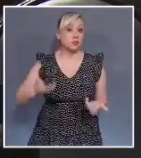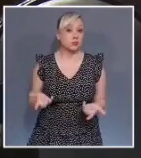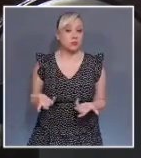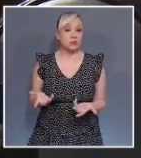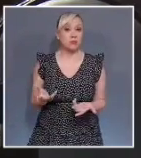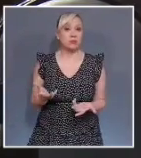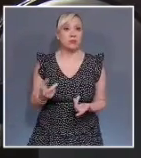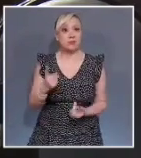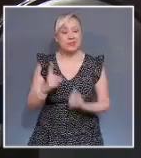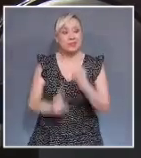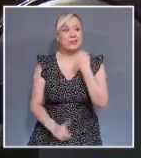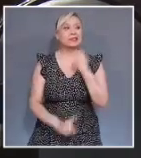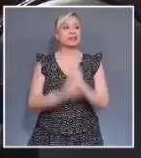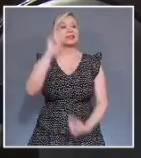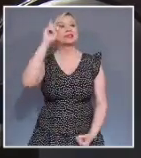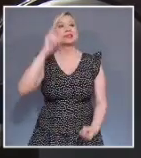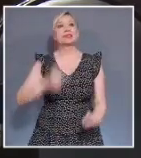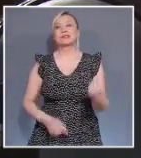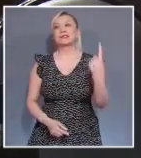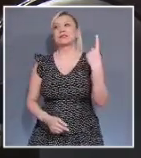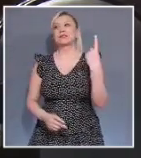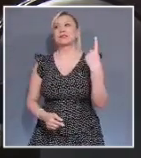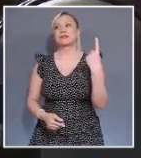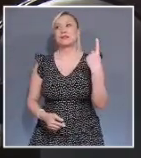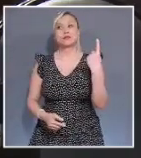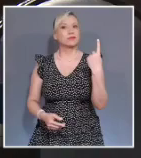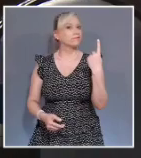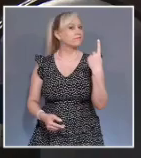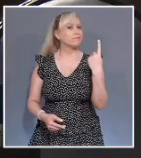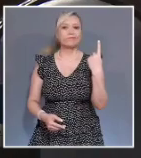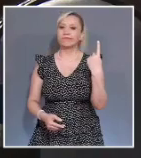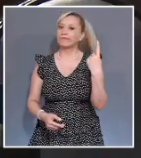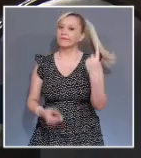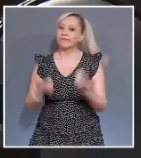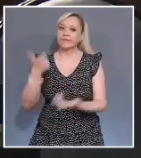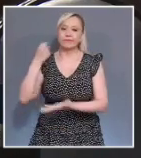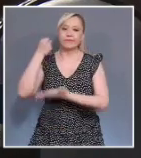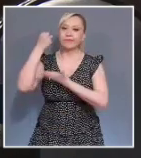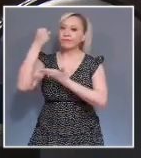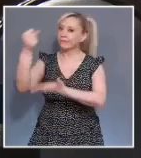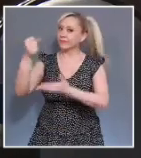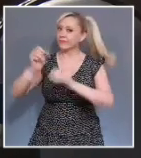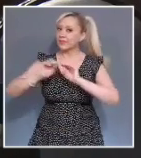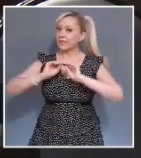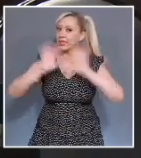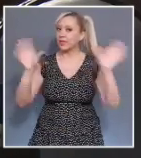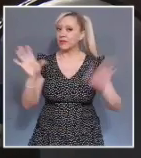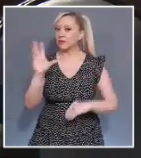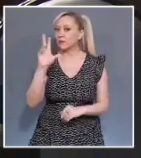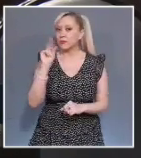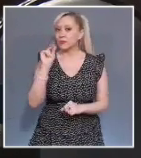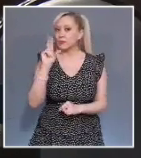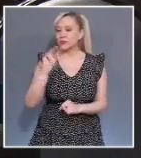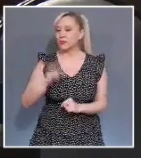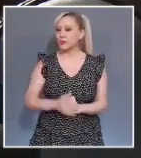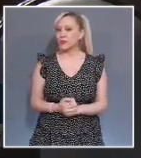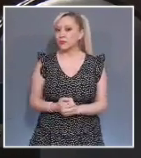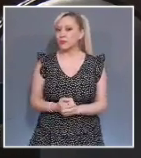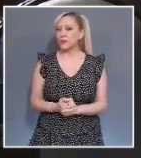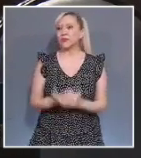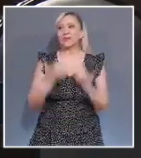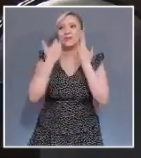porque no le estamos dando recursos con claridad y presupuesto con claridad. Y quisiéramos